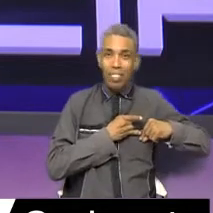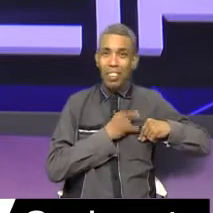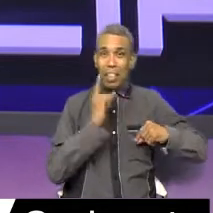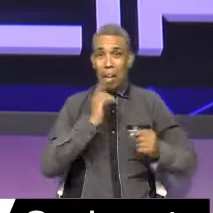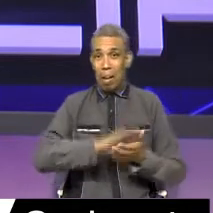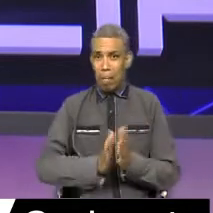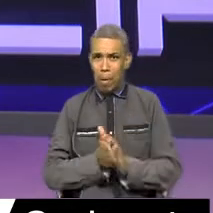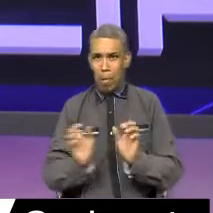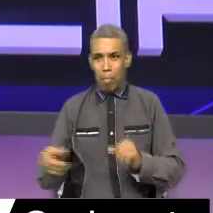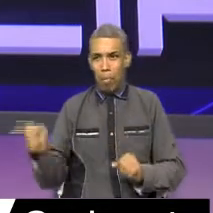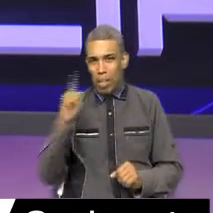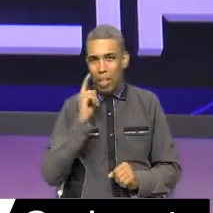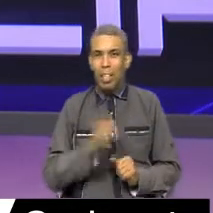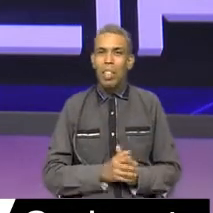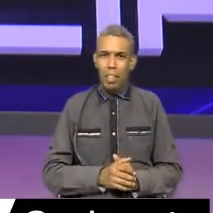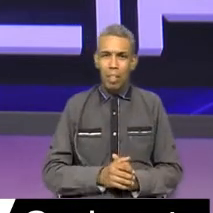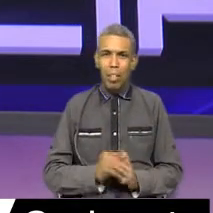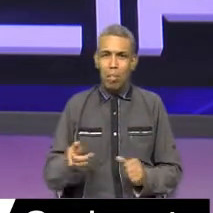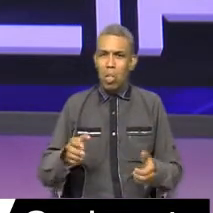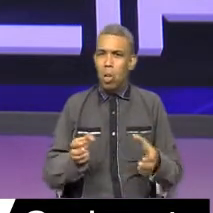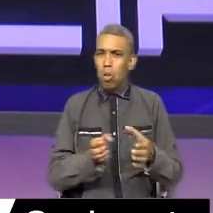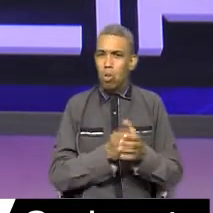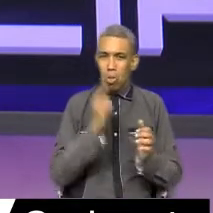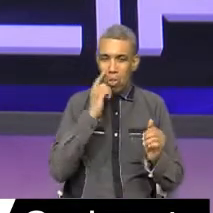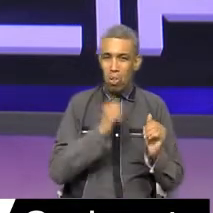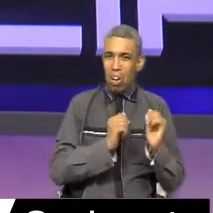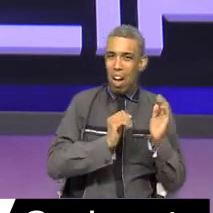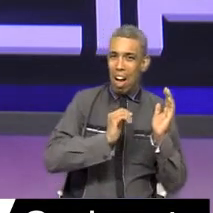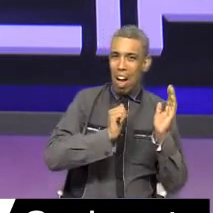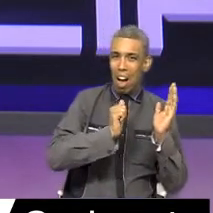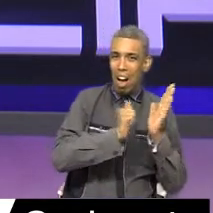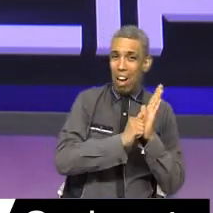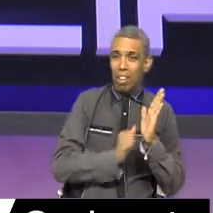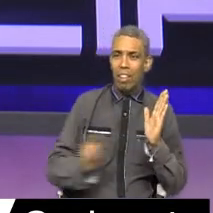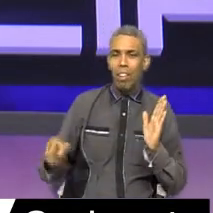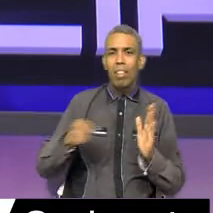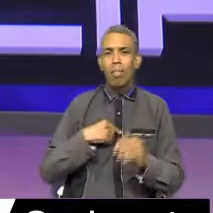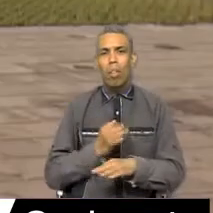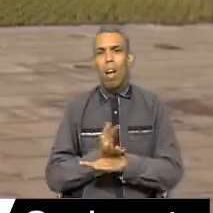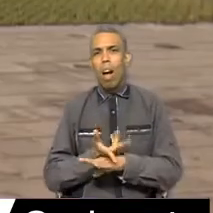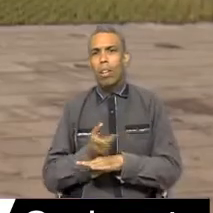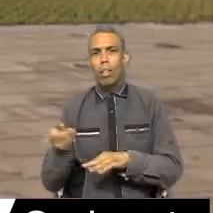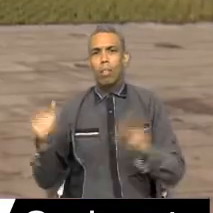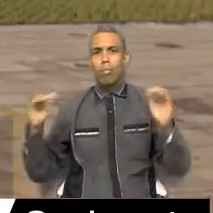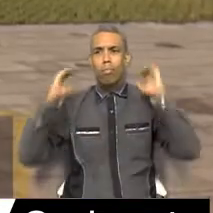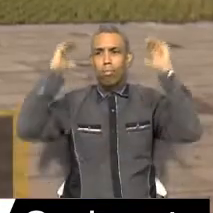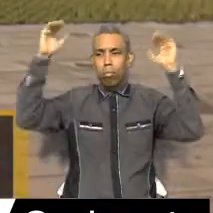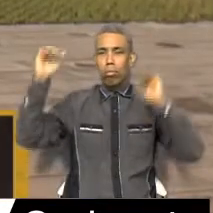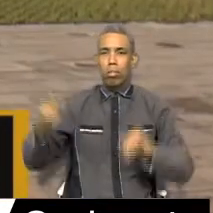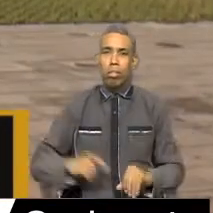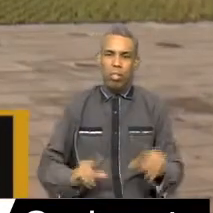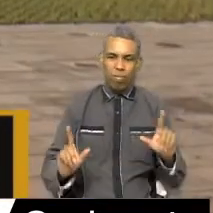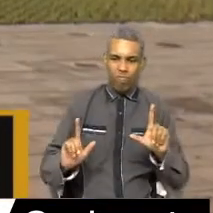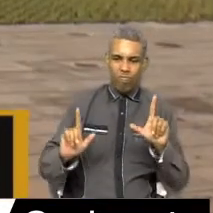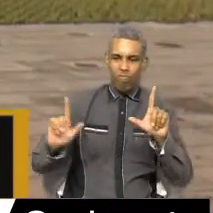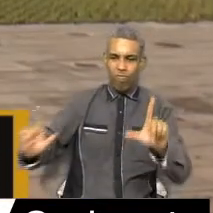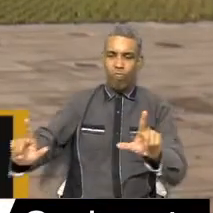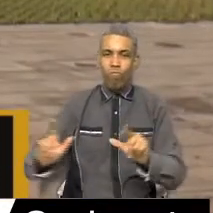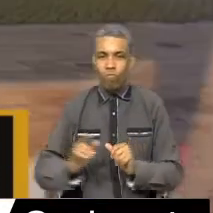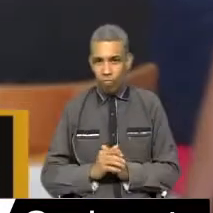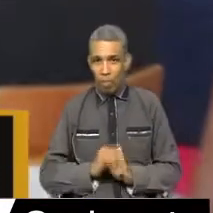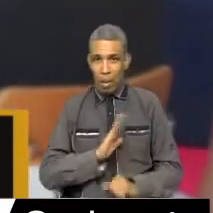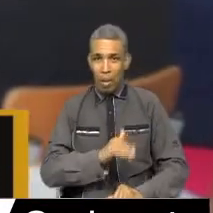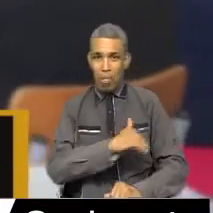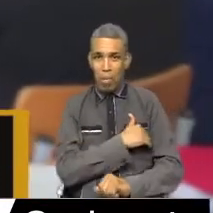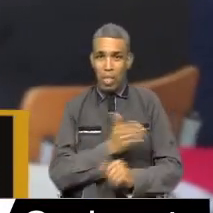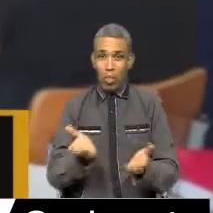licenciatura en artes, convirtiéndose así en el primer instituto del país en recibir esta distinción. El Instituto Universitario de La Paz se convirtió en el